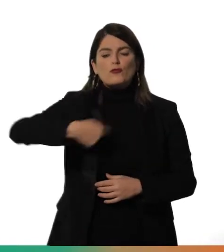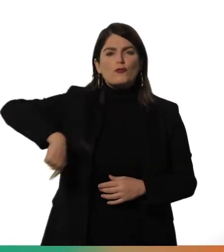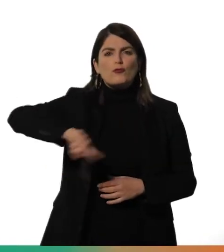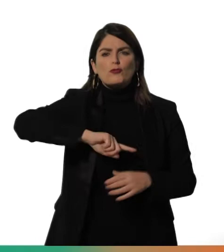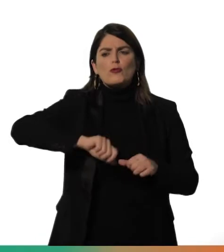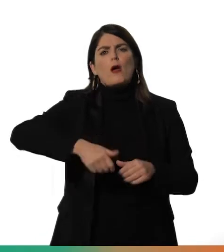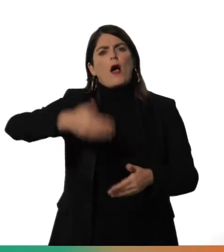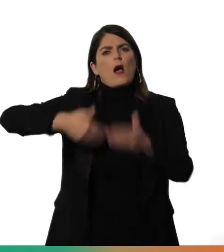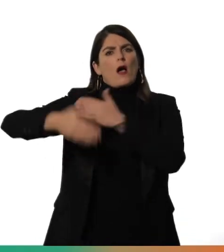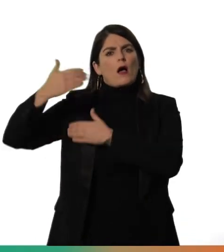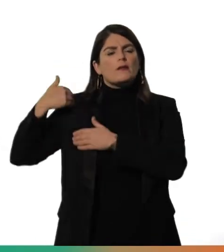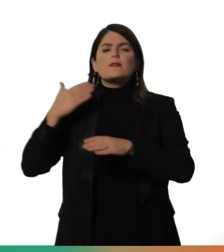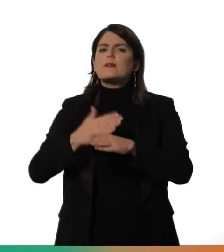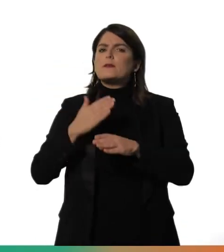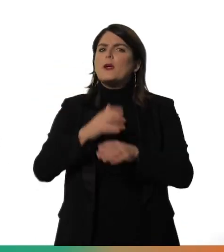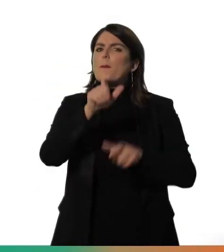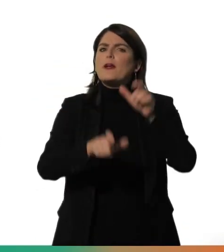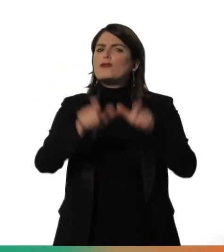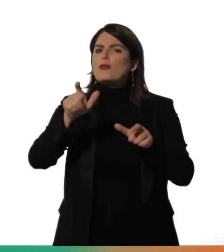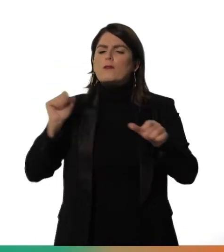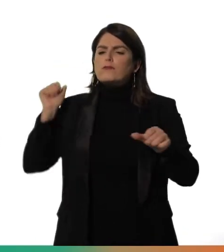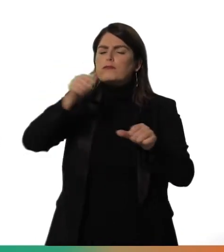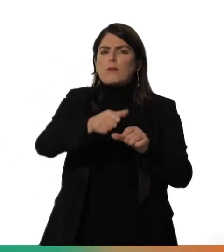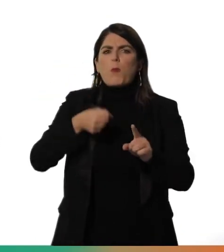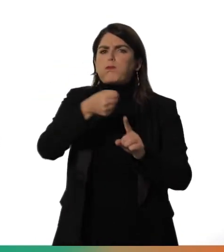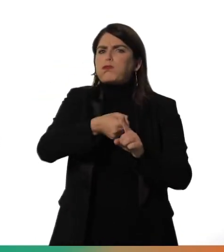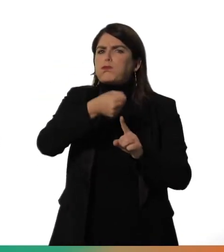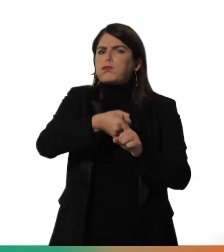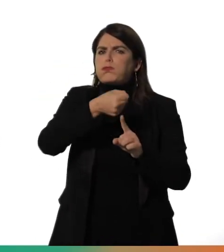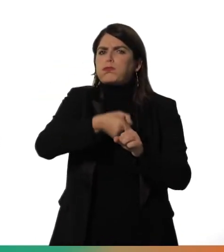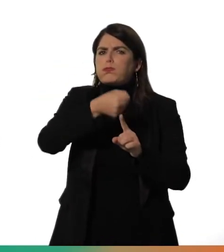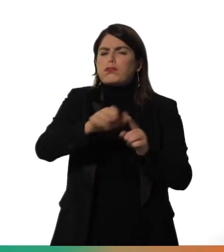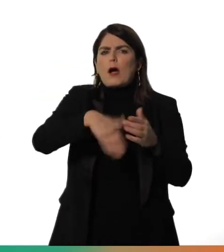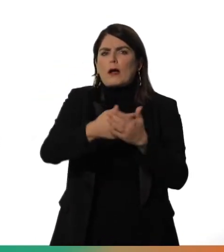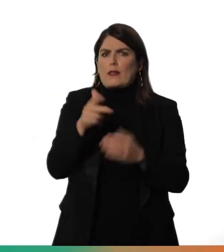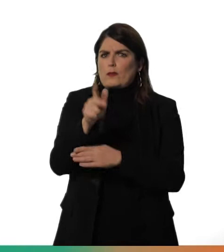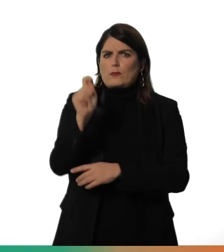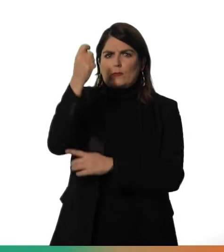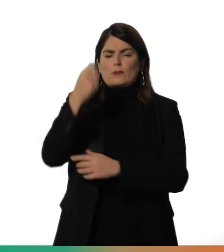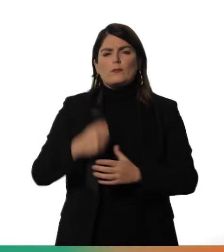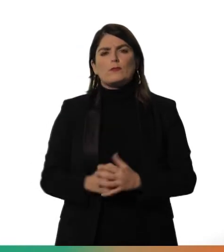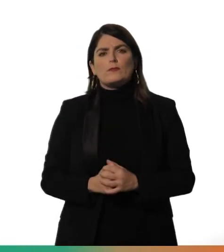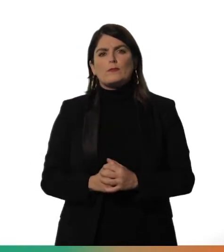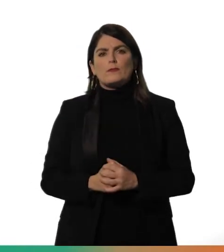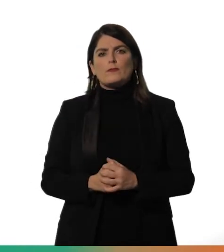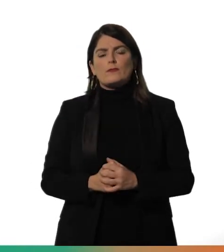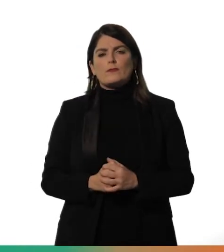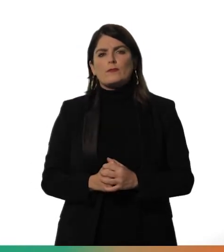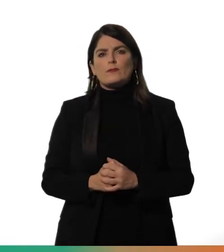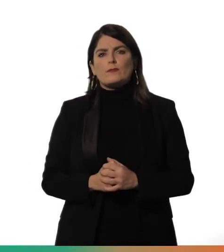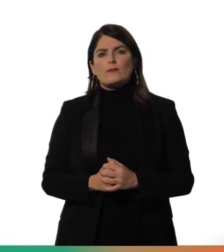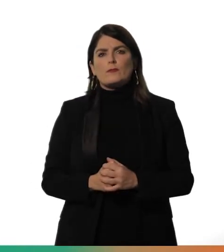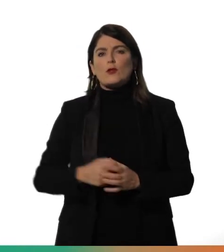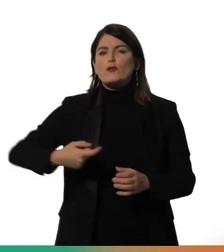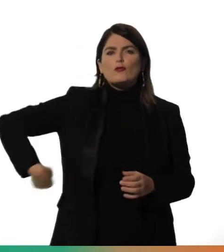de vosotros ha habido gente que ha tenido mucha dificultad para conseguir lo que hoy tenemos.